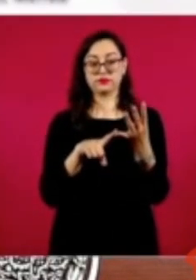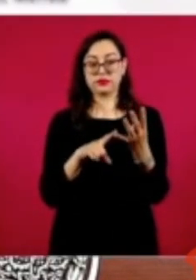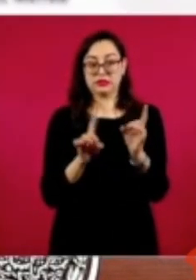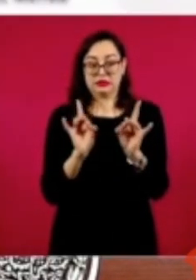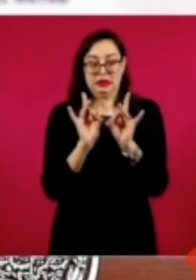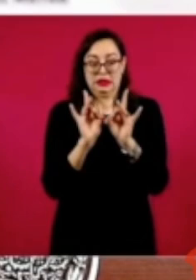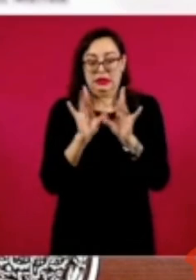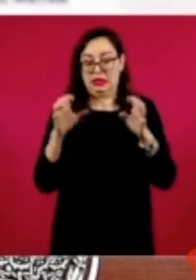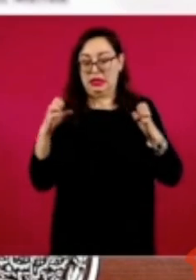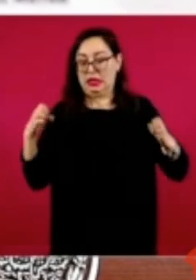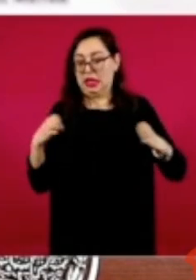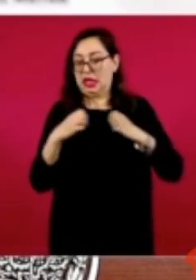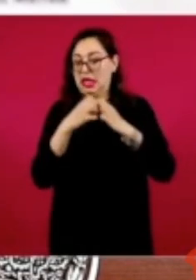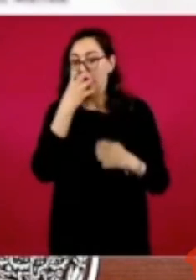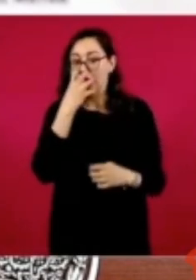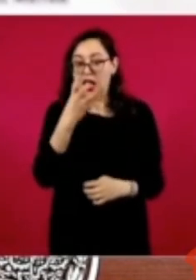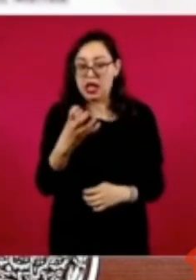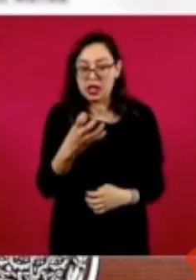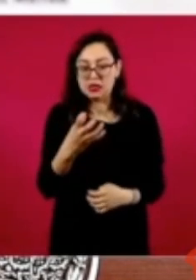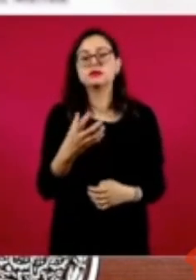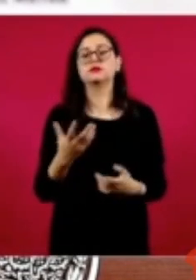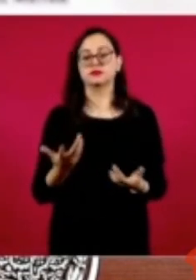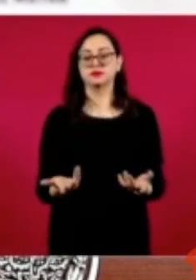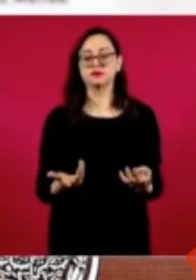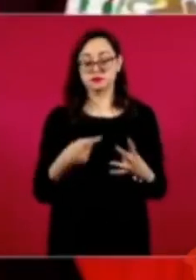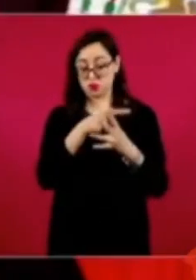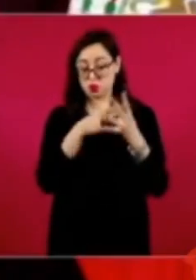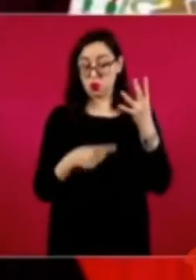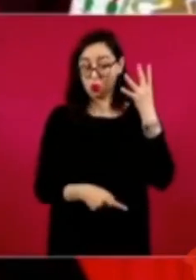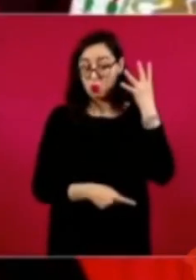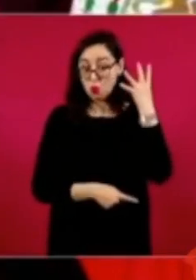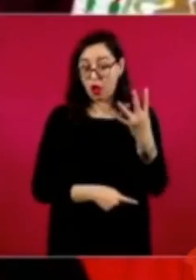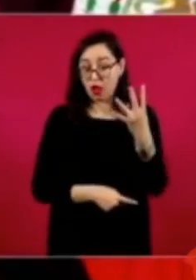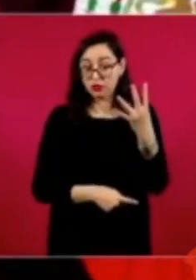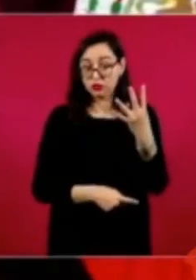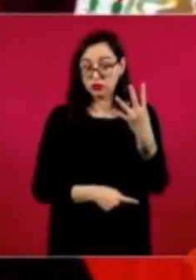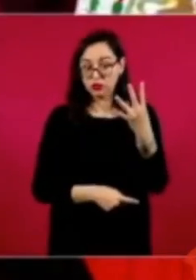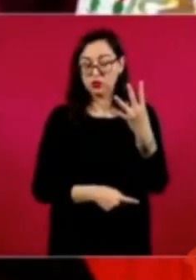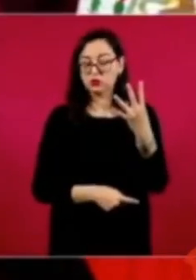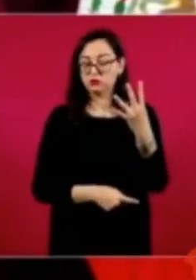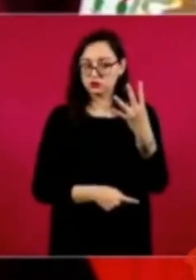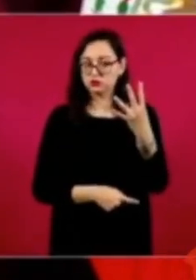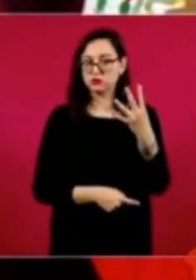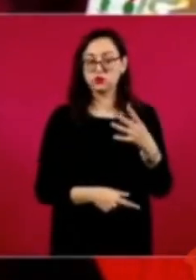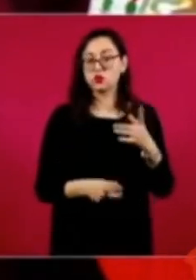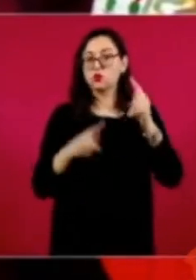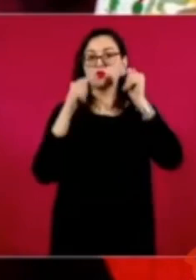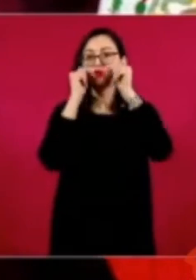urgencias. Eso es lo que vamos a firmar. Ese es el primer paso.